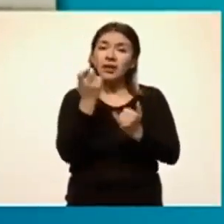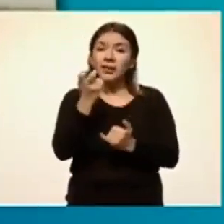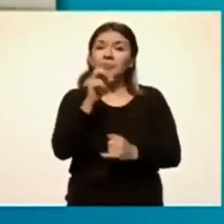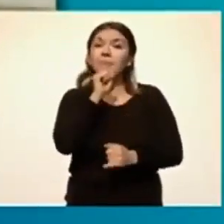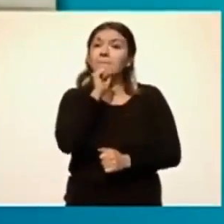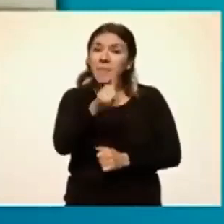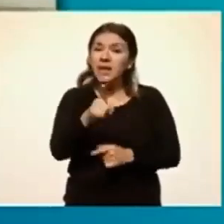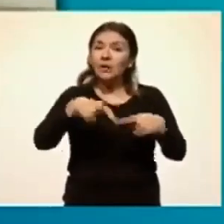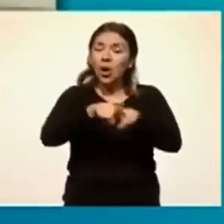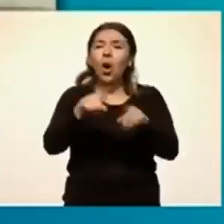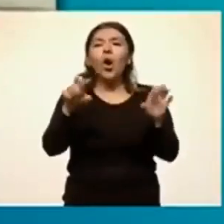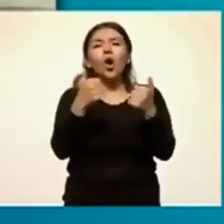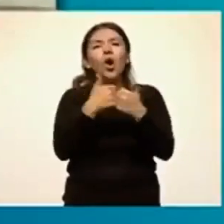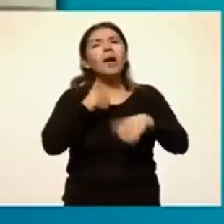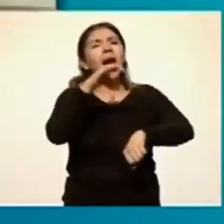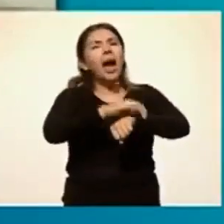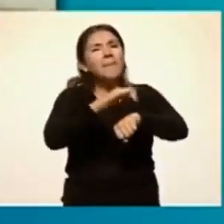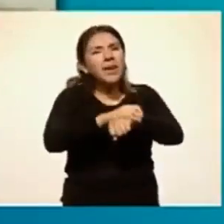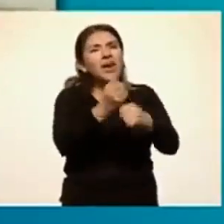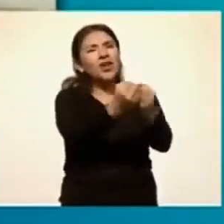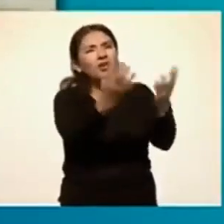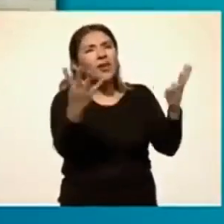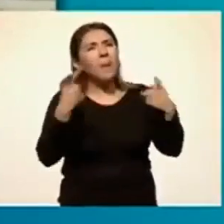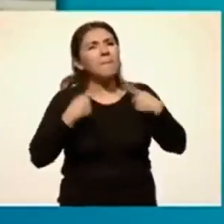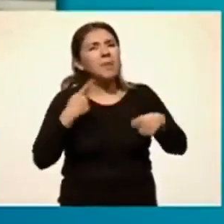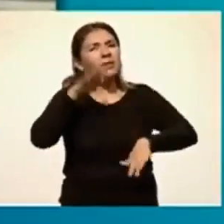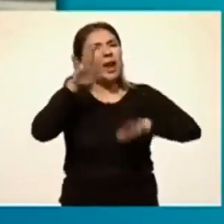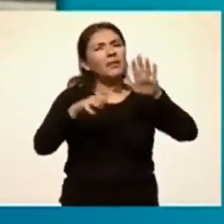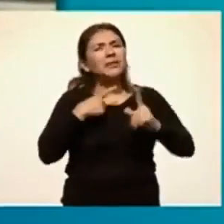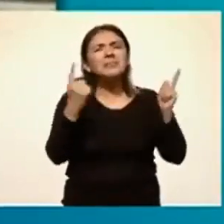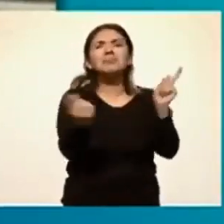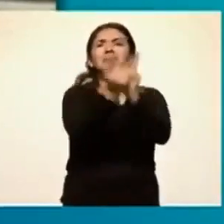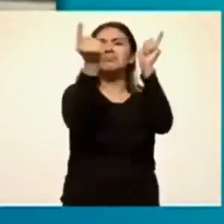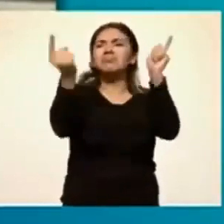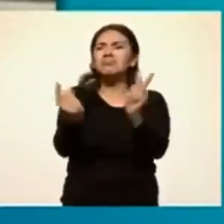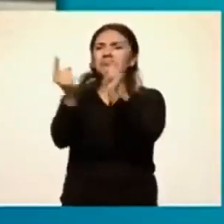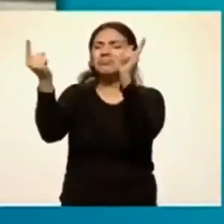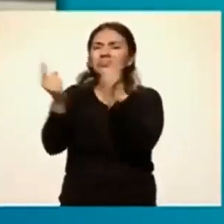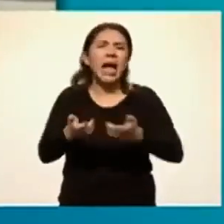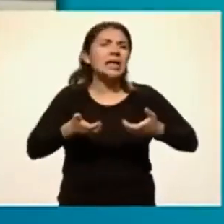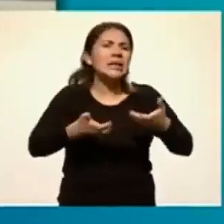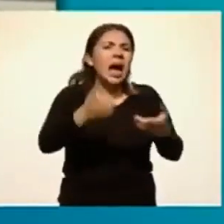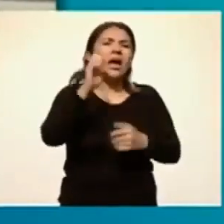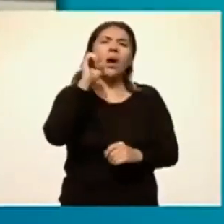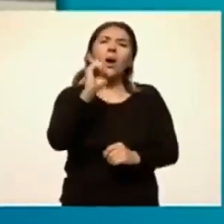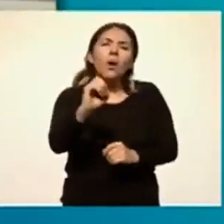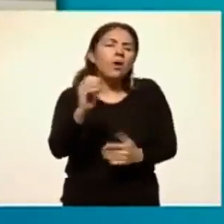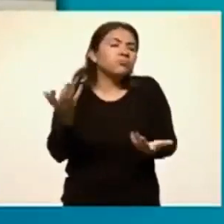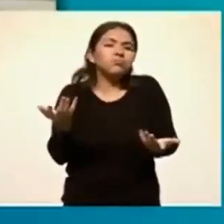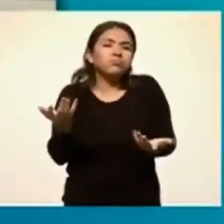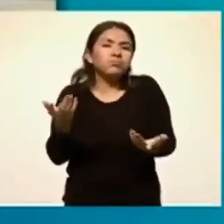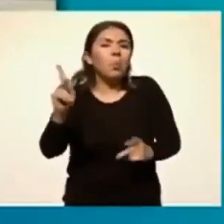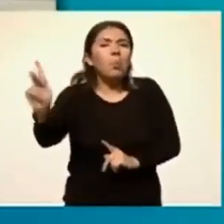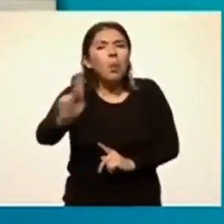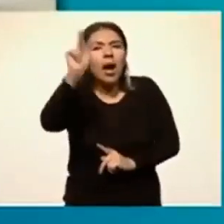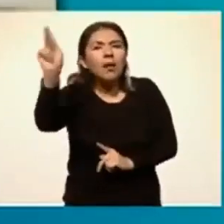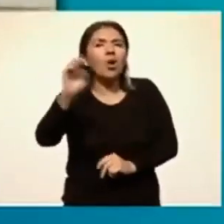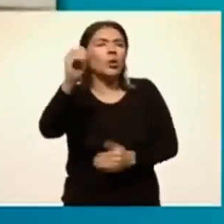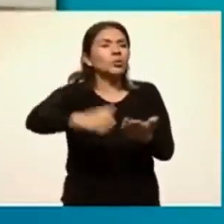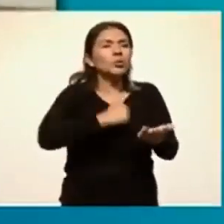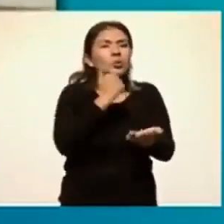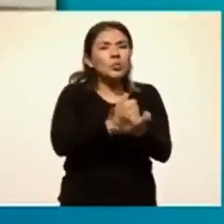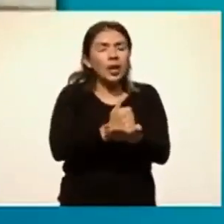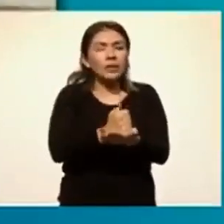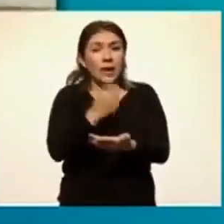esas conversaciones con amigos, con gente que uno encuentra en la calle o en los pueblos o en las